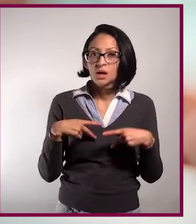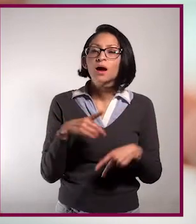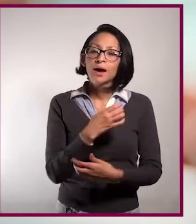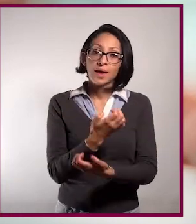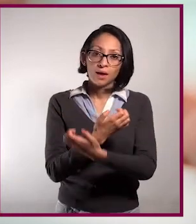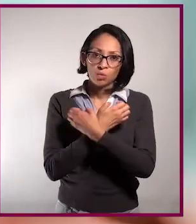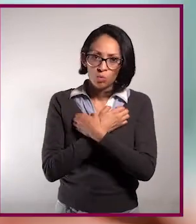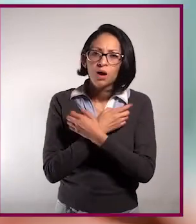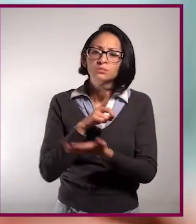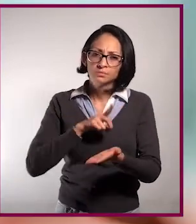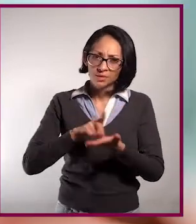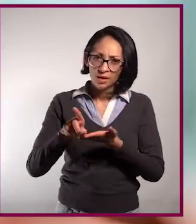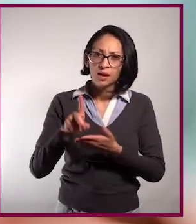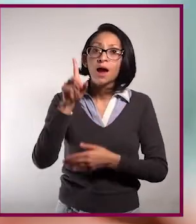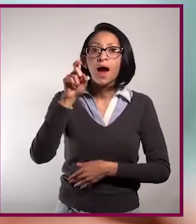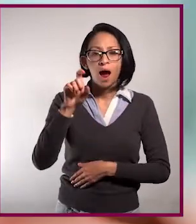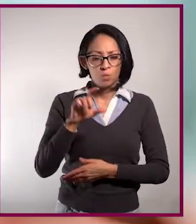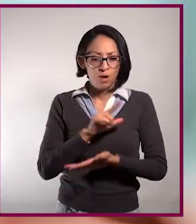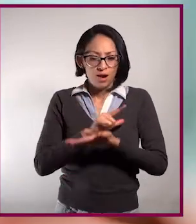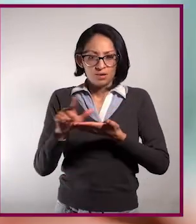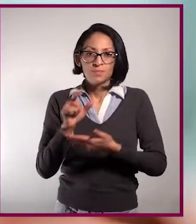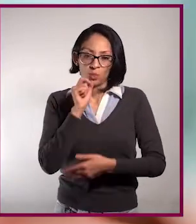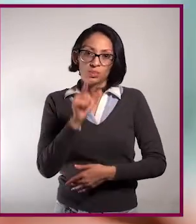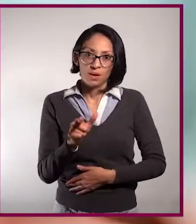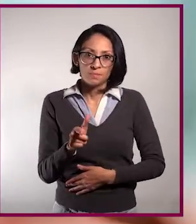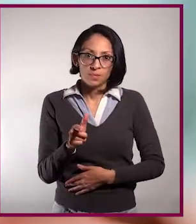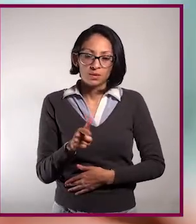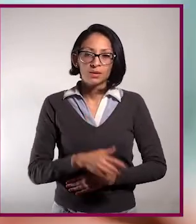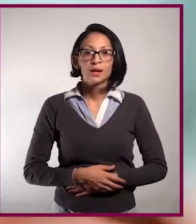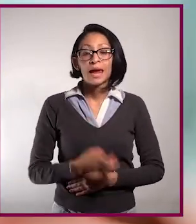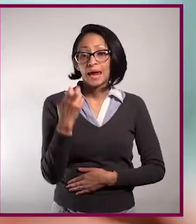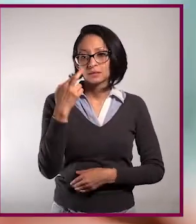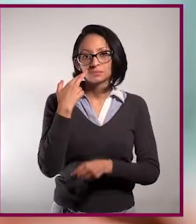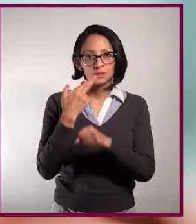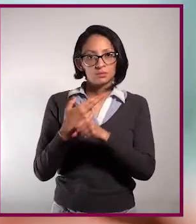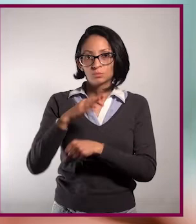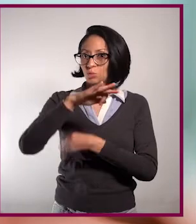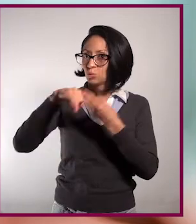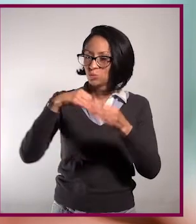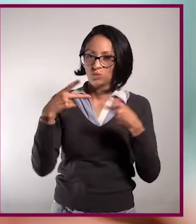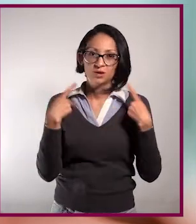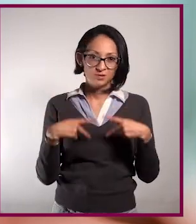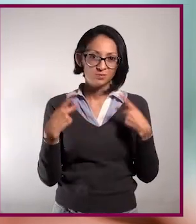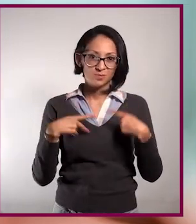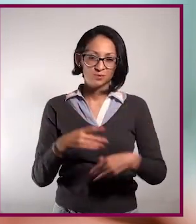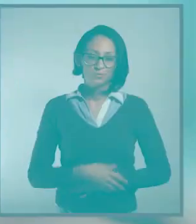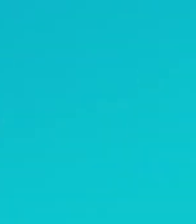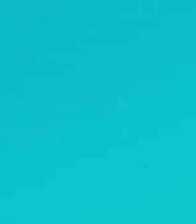educación, al agua y al saneamiento, y es responsabilidad de todas y de todos que estos derechos se cumplan.